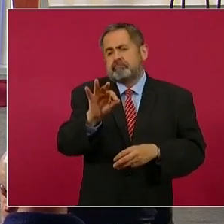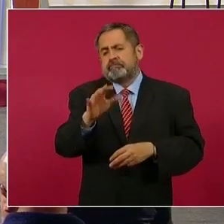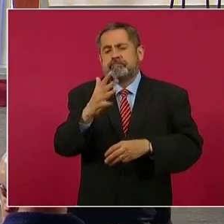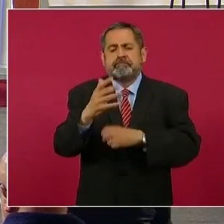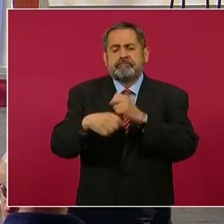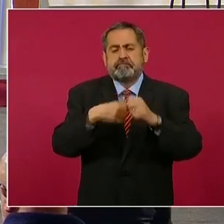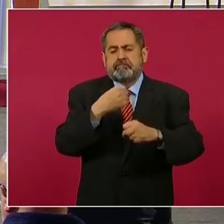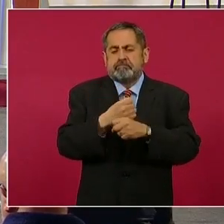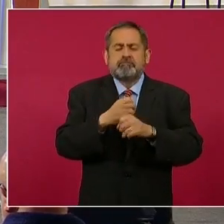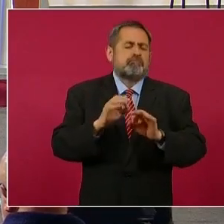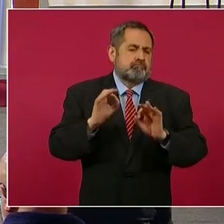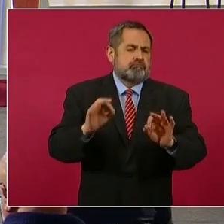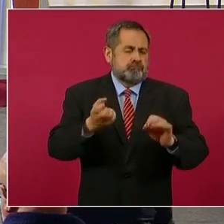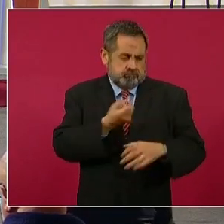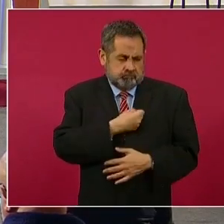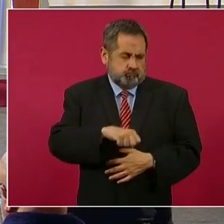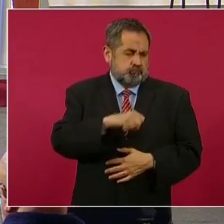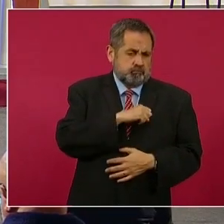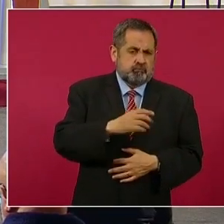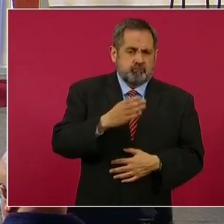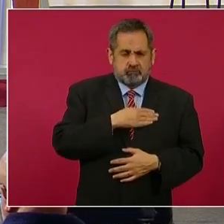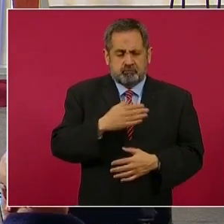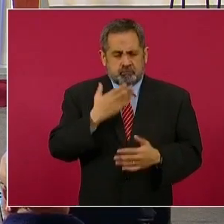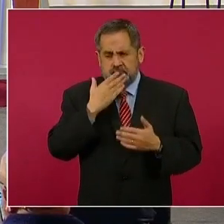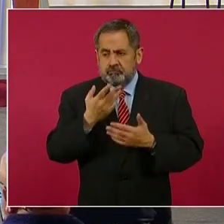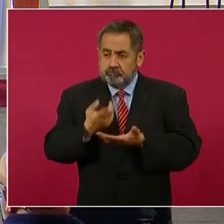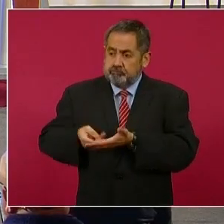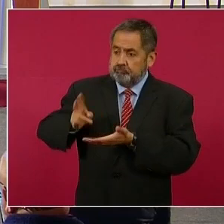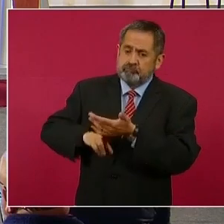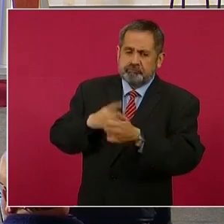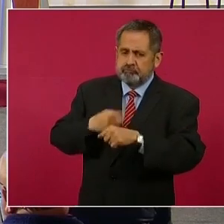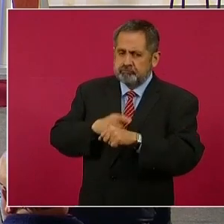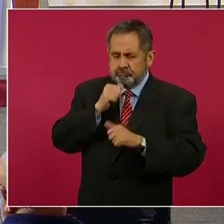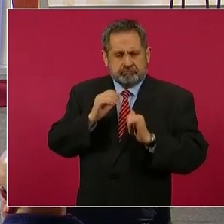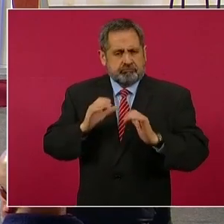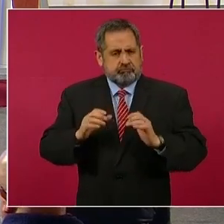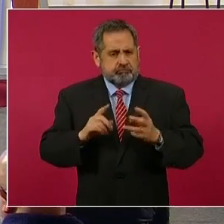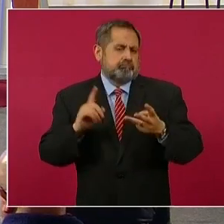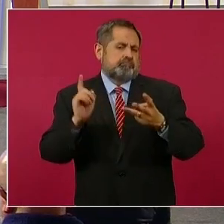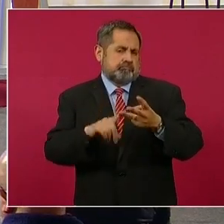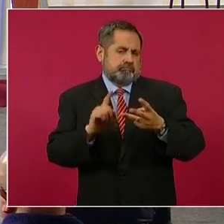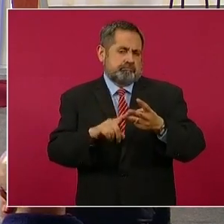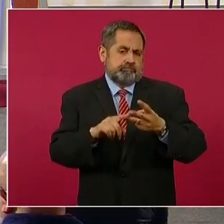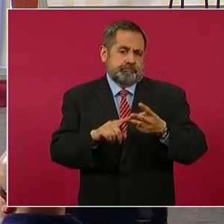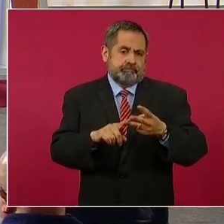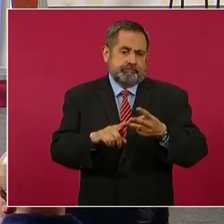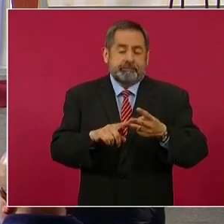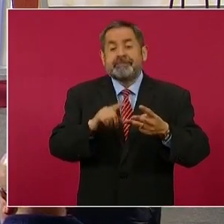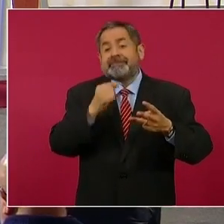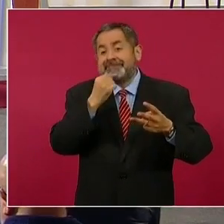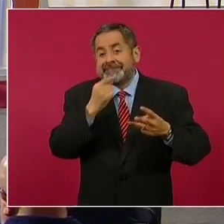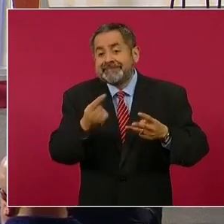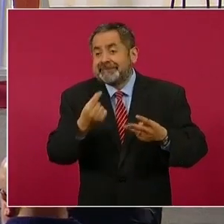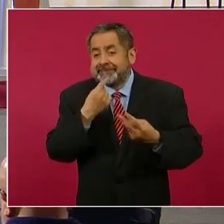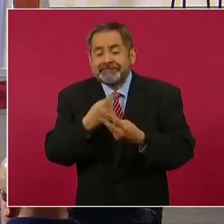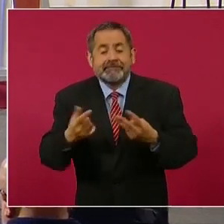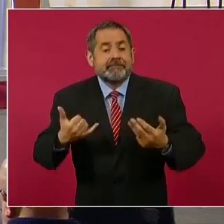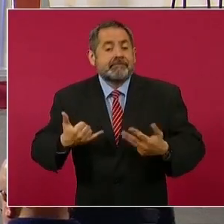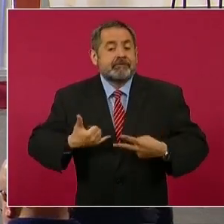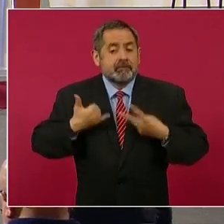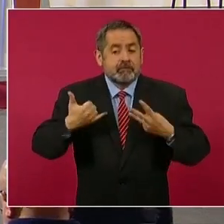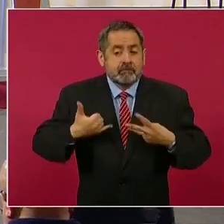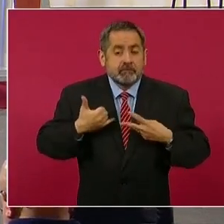50 años que son saludables, que no tienen estas comorbilidades, y niñas, niños y adolescentes que sí